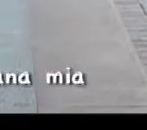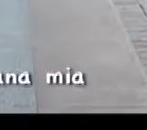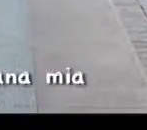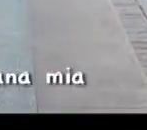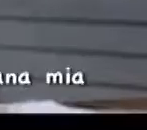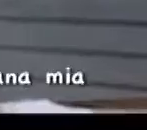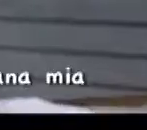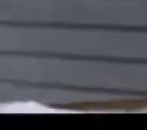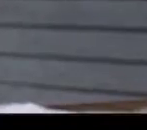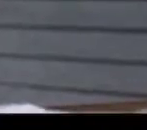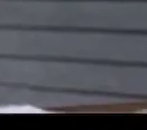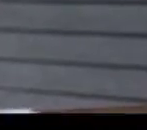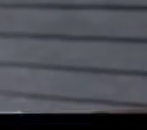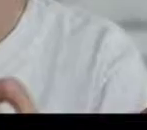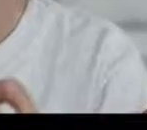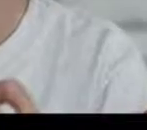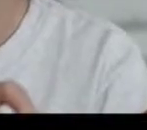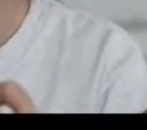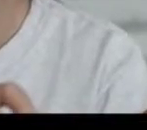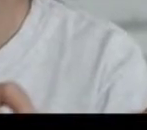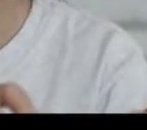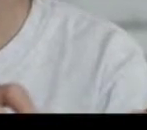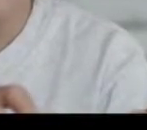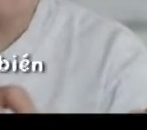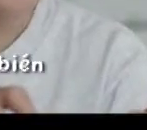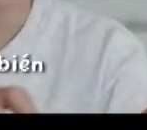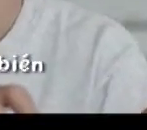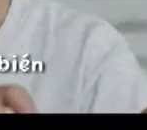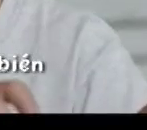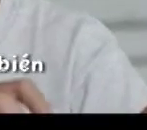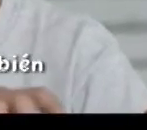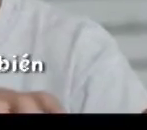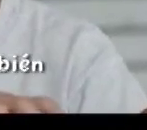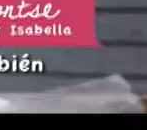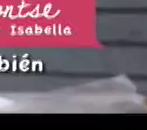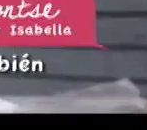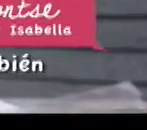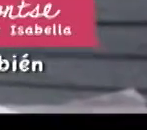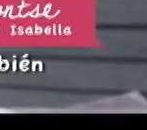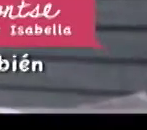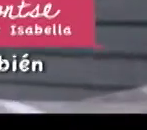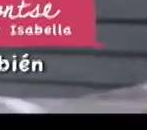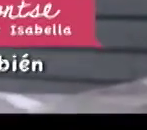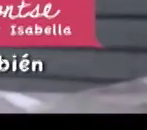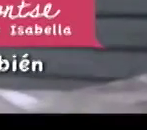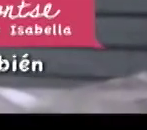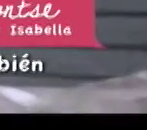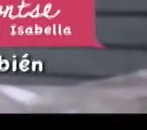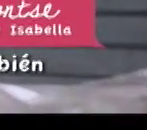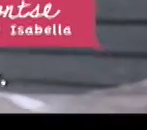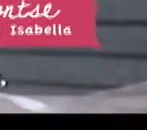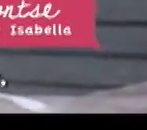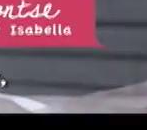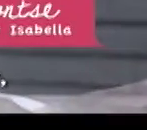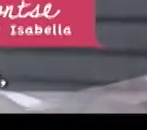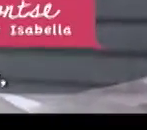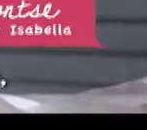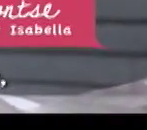Quiero como si fuera una hermana mía, aunque no es. Yo la ayudo con mucho gusto, también le corrijo algunas